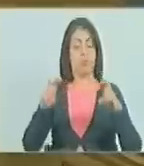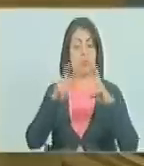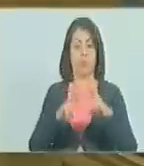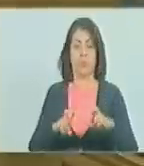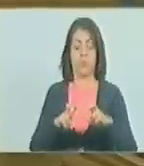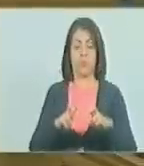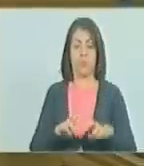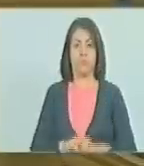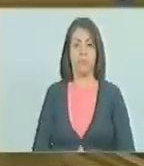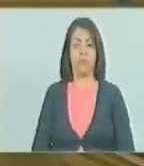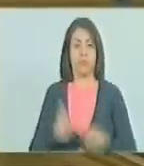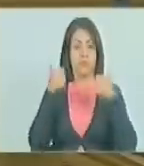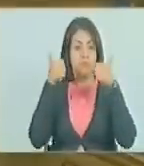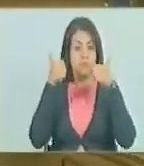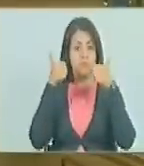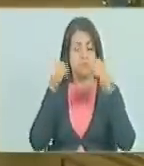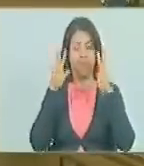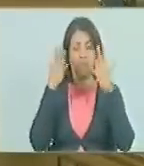investigación